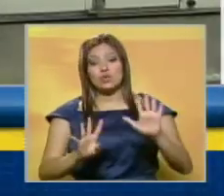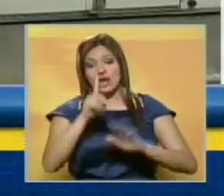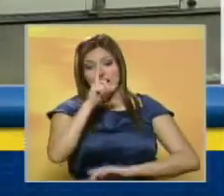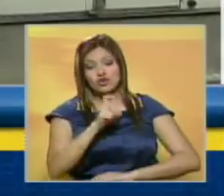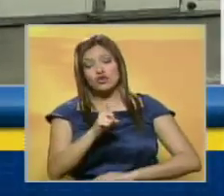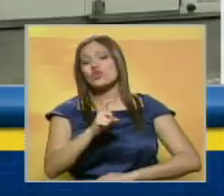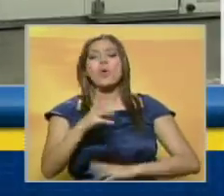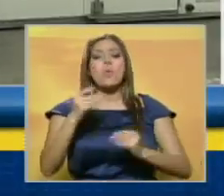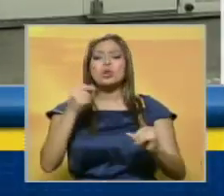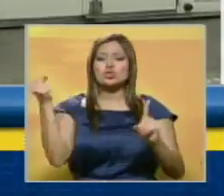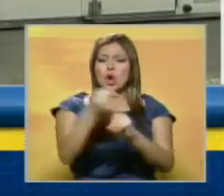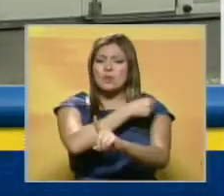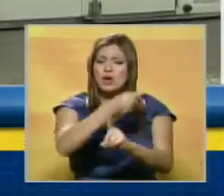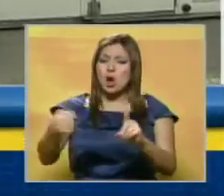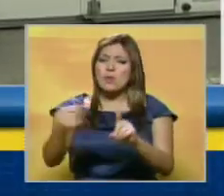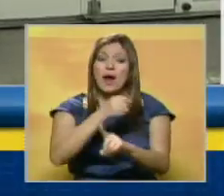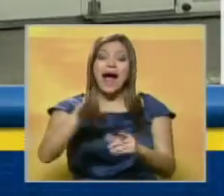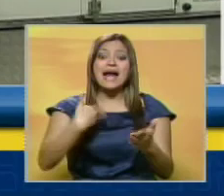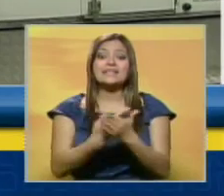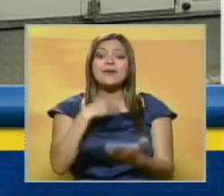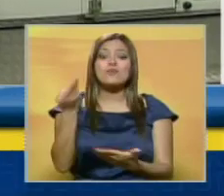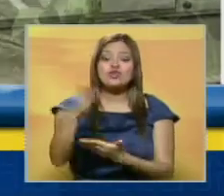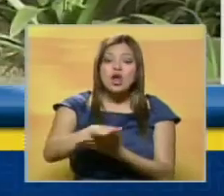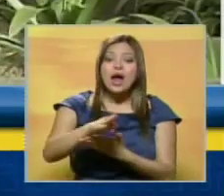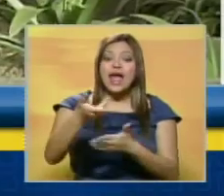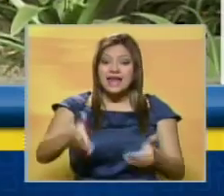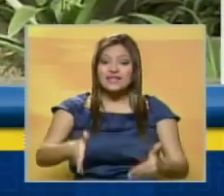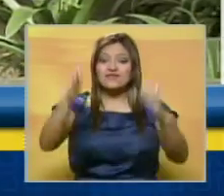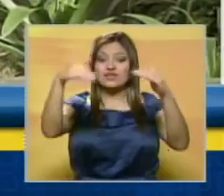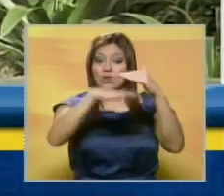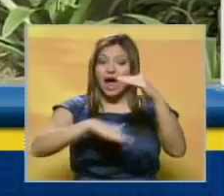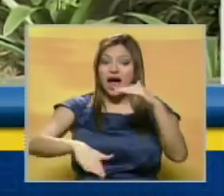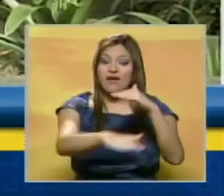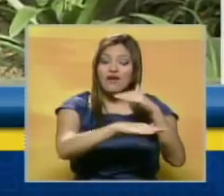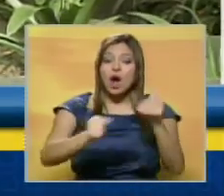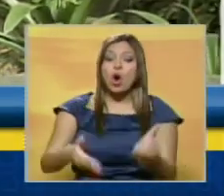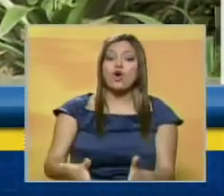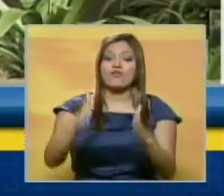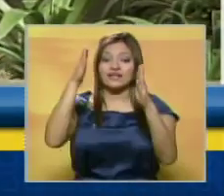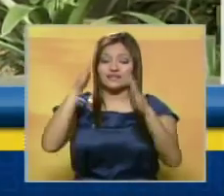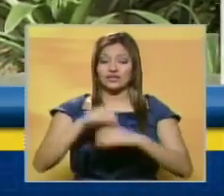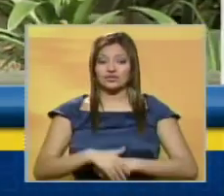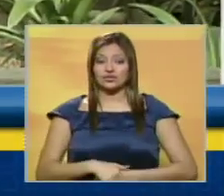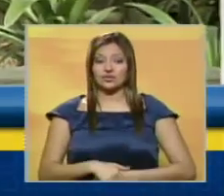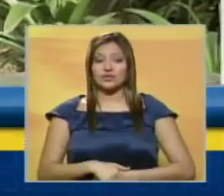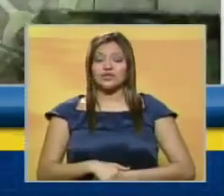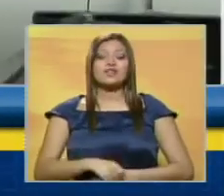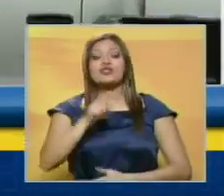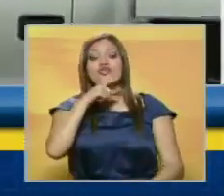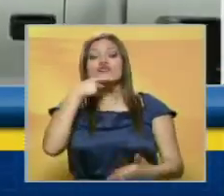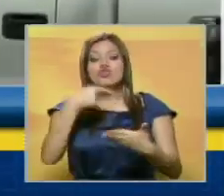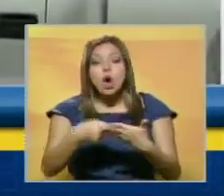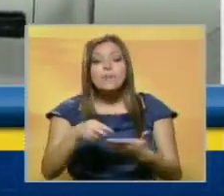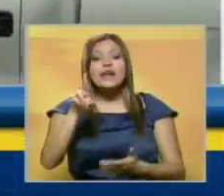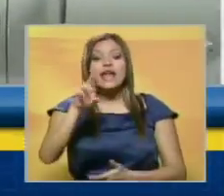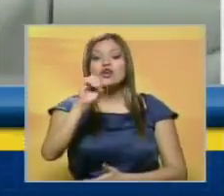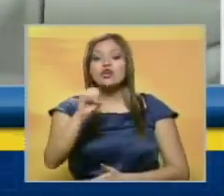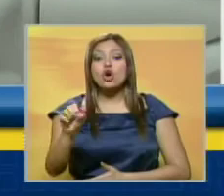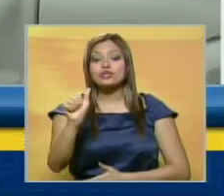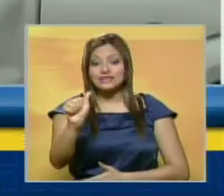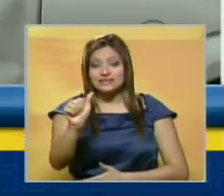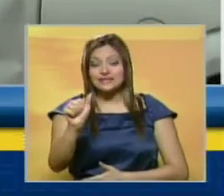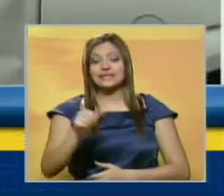fue salvajemente golpeada hasta la muerte en el sótano de un edificio ubicado en la urbanización Macaracuay. Fue identificada como Rosa